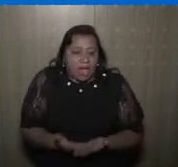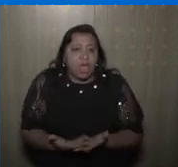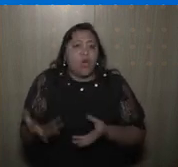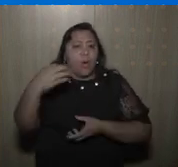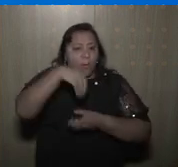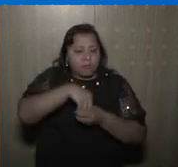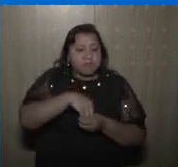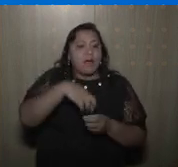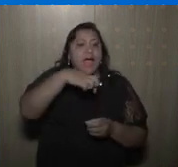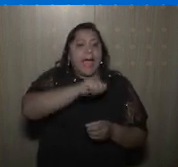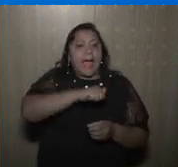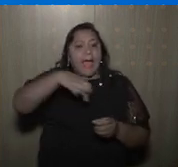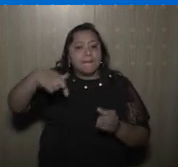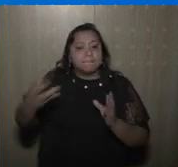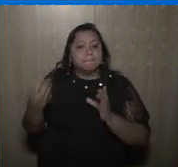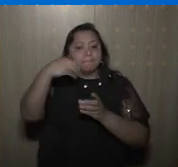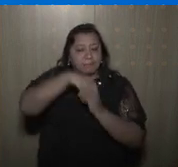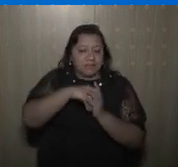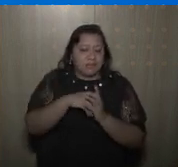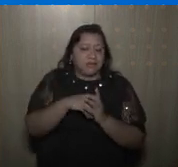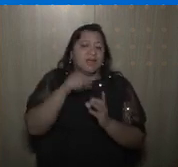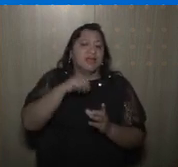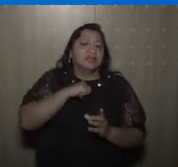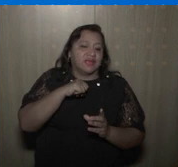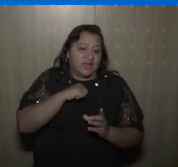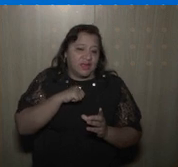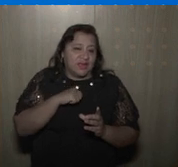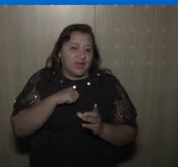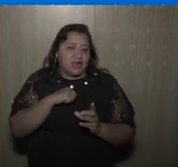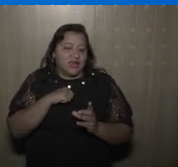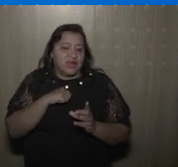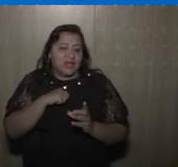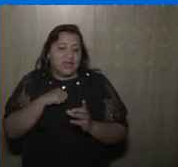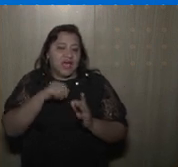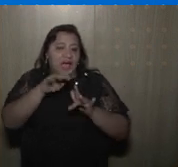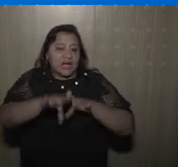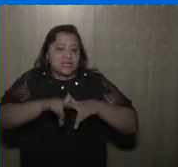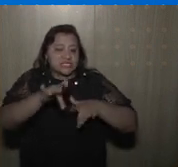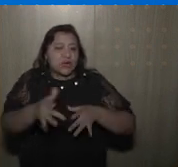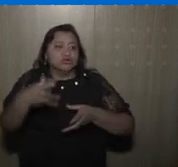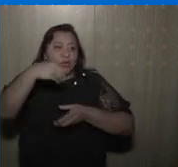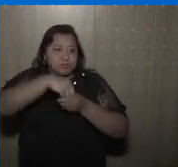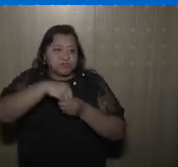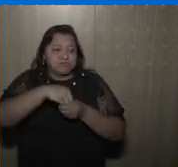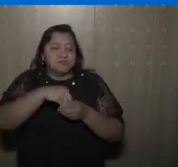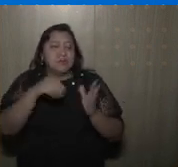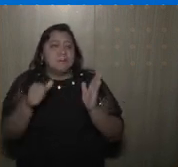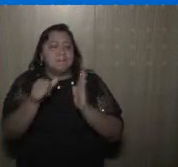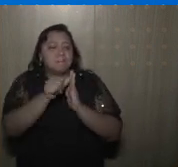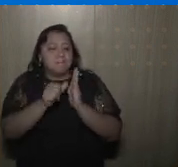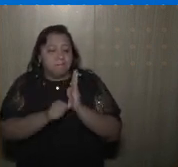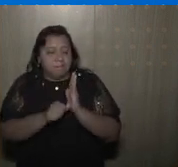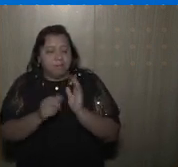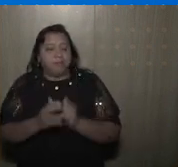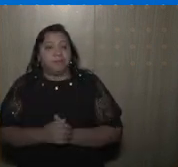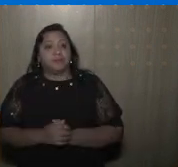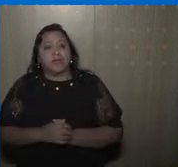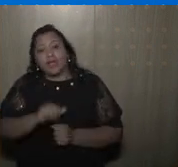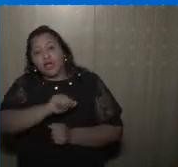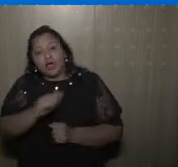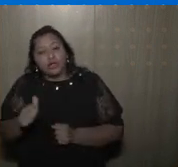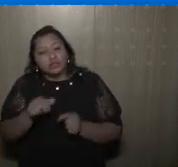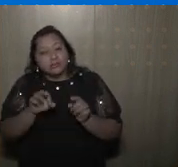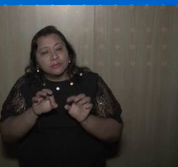pueda mejorar el tamaño que tienen estos archivos en la plataforma. Hay otro aspecto importante y en relación